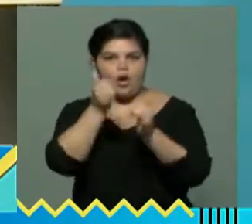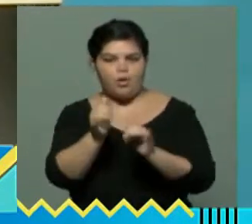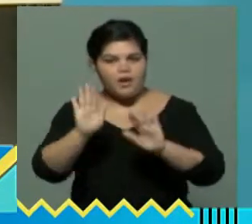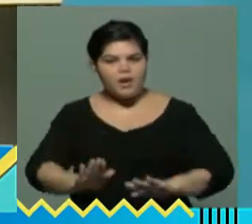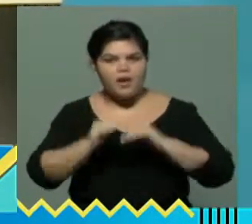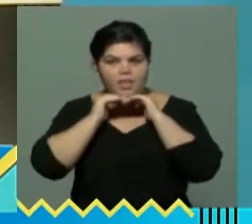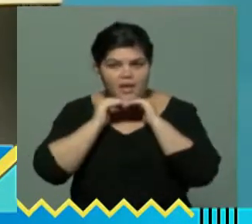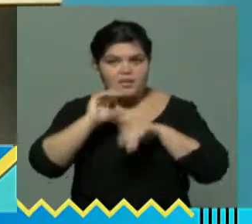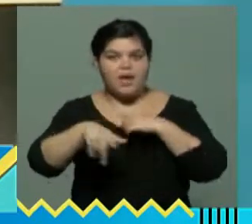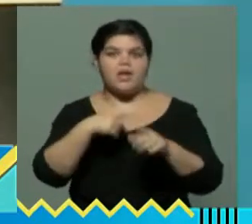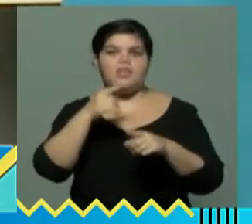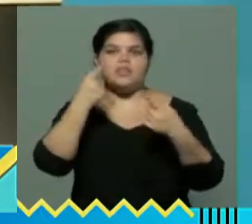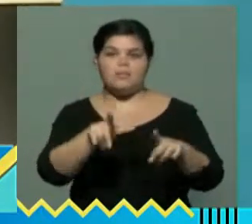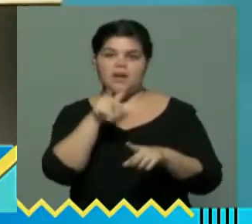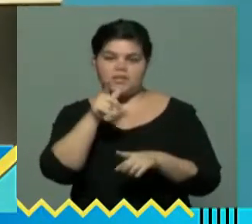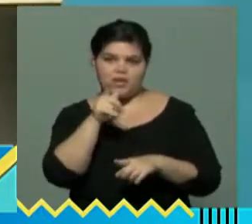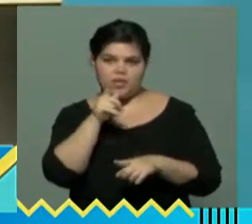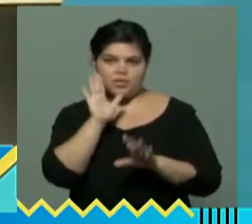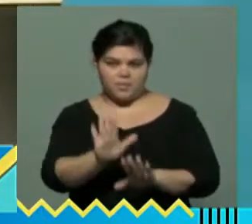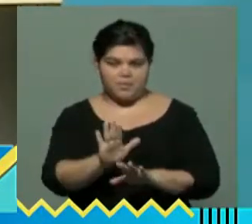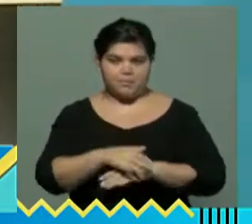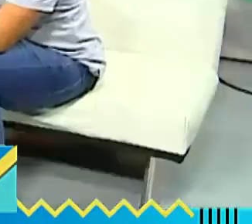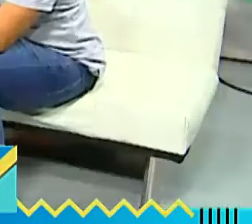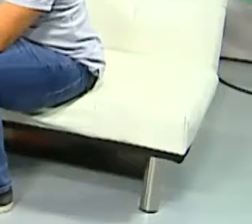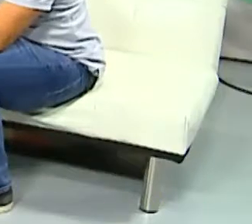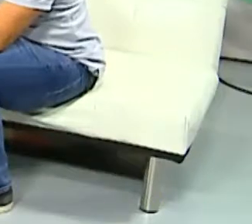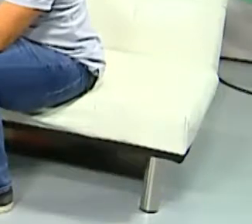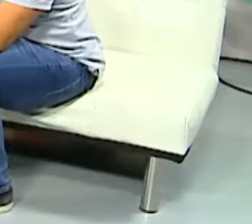con nosotros, estamos en Distintos Parecidos, ya volvemos.